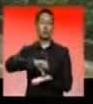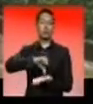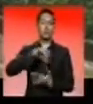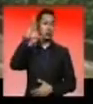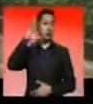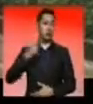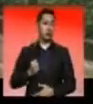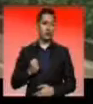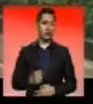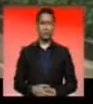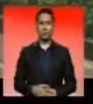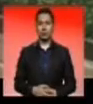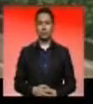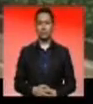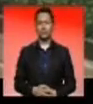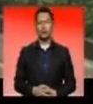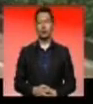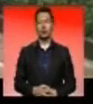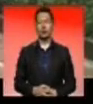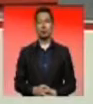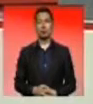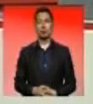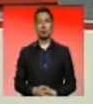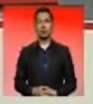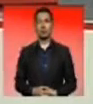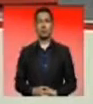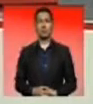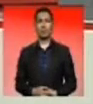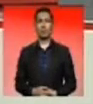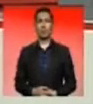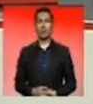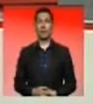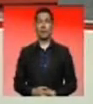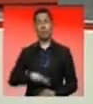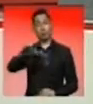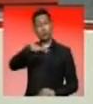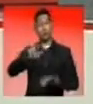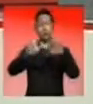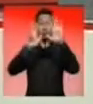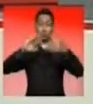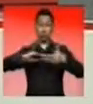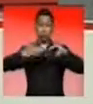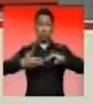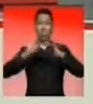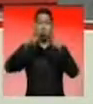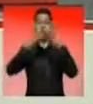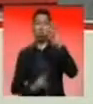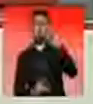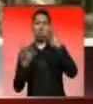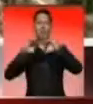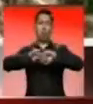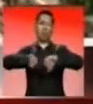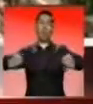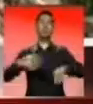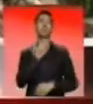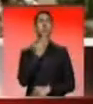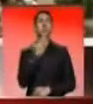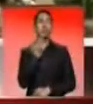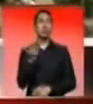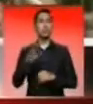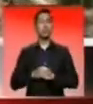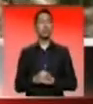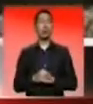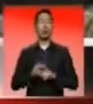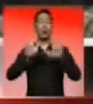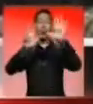Cuenca, Gama, con la mejor cobertura del país. Cerca de 8 poblaciones están incomunicadas debido a la destrucción de cerca